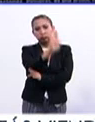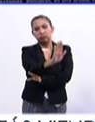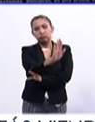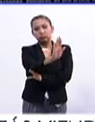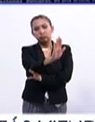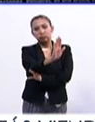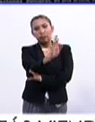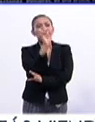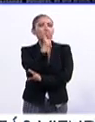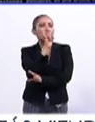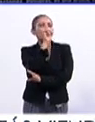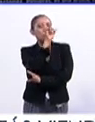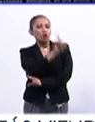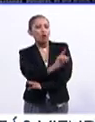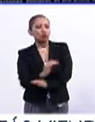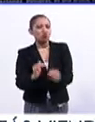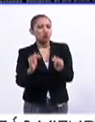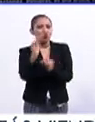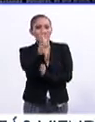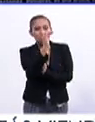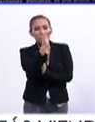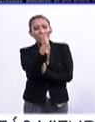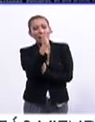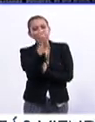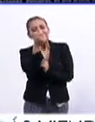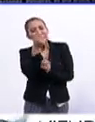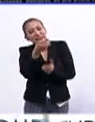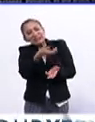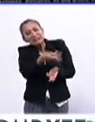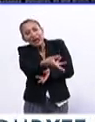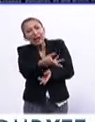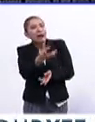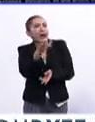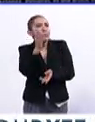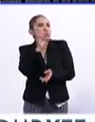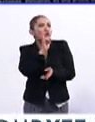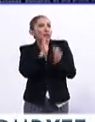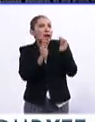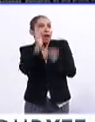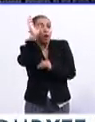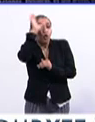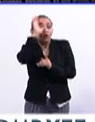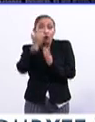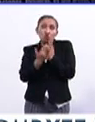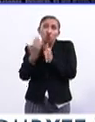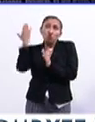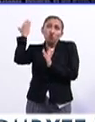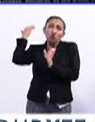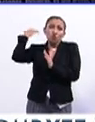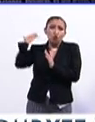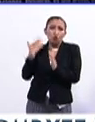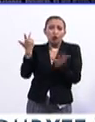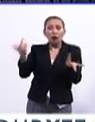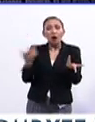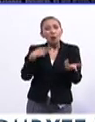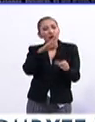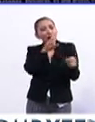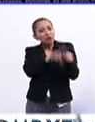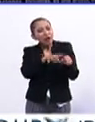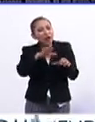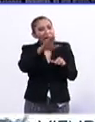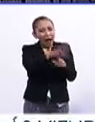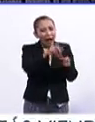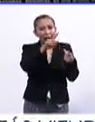al sagrado femenino al arquetipo del sagrado femenino en nuestras culturas ancestrales a las fuerzas de la naturaleza